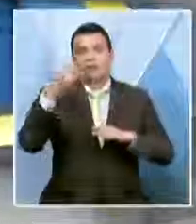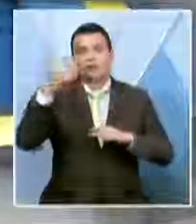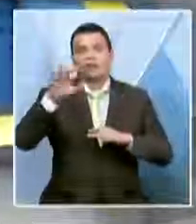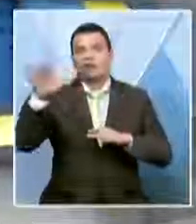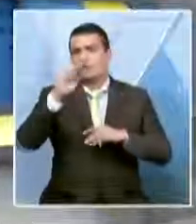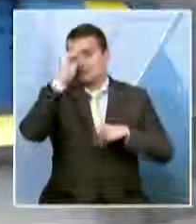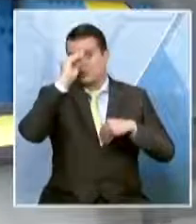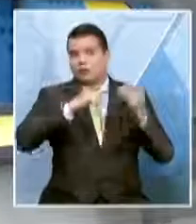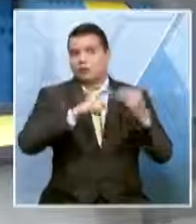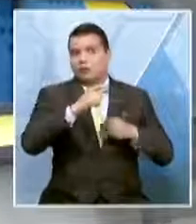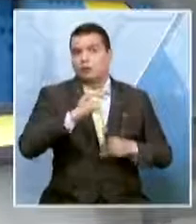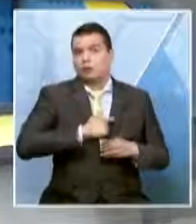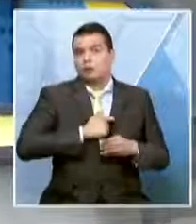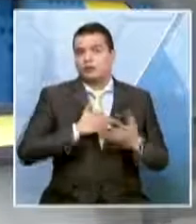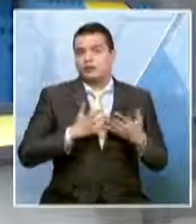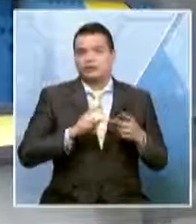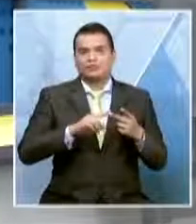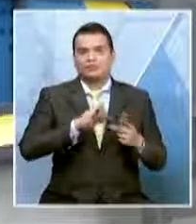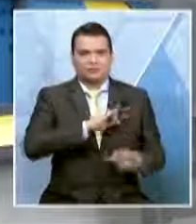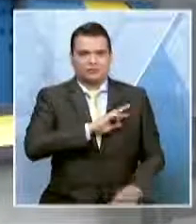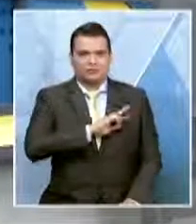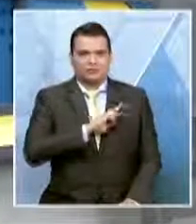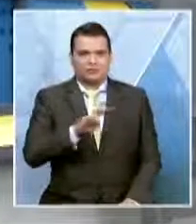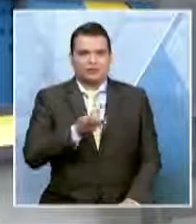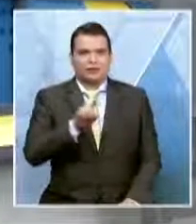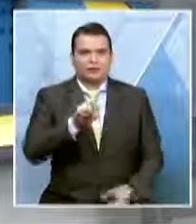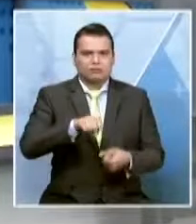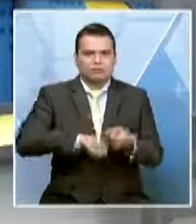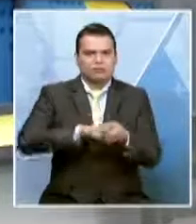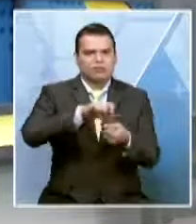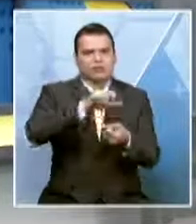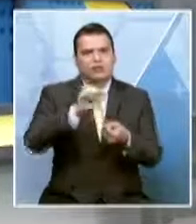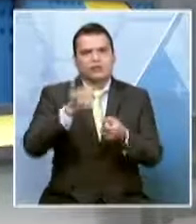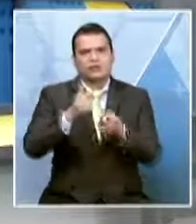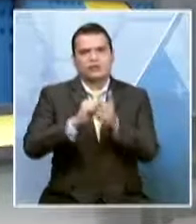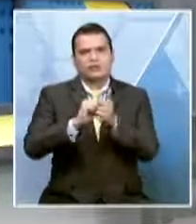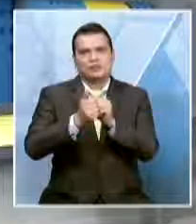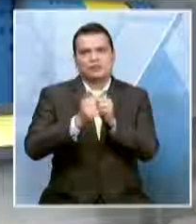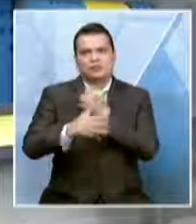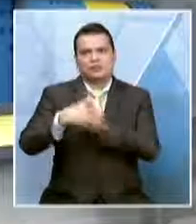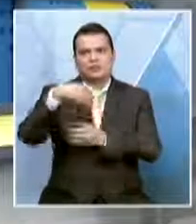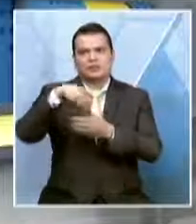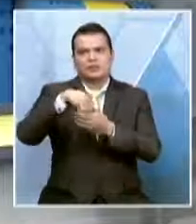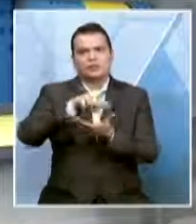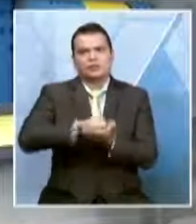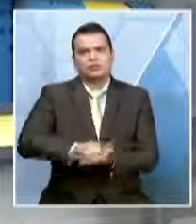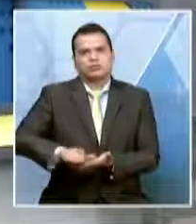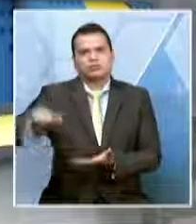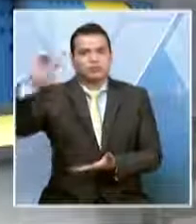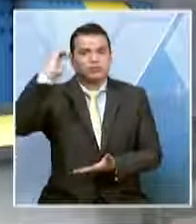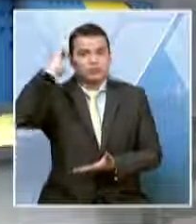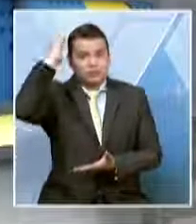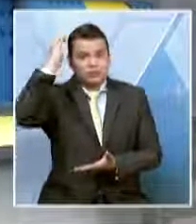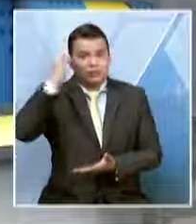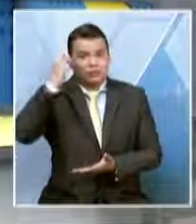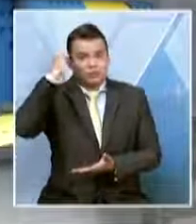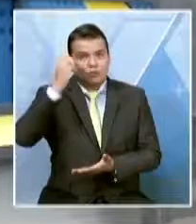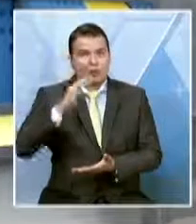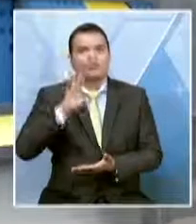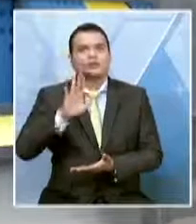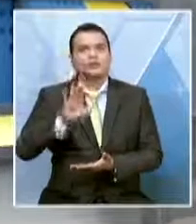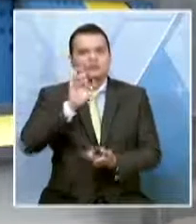indervalle de la logística para el viaje a bogotá de 10 deportistas vallecaucanos que eran parte del vuelo a europa este es un vuelo humanitario